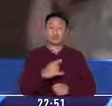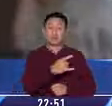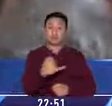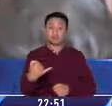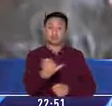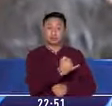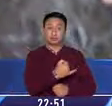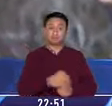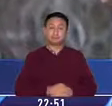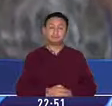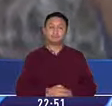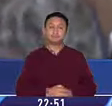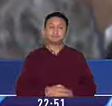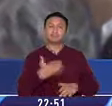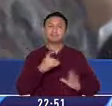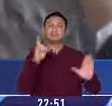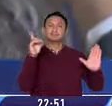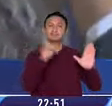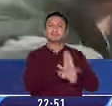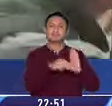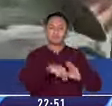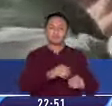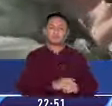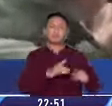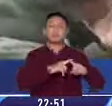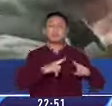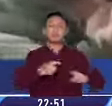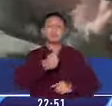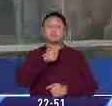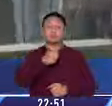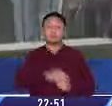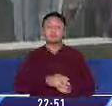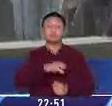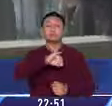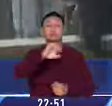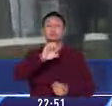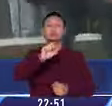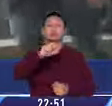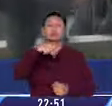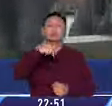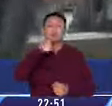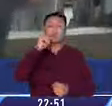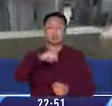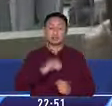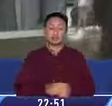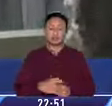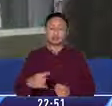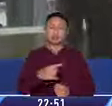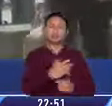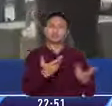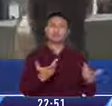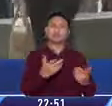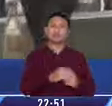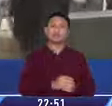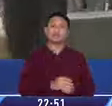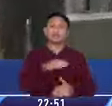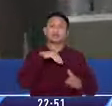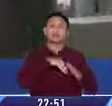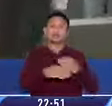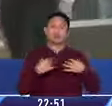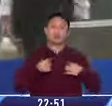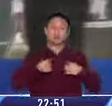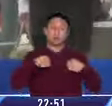Trump. La demanda fue presentada por la excolumnista Jean Carroll, alegando un hecho suscitado en el vestidor de una